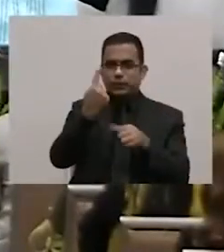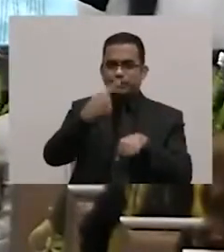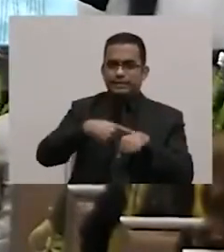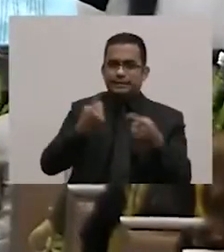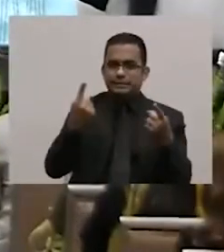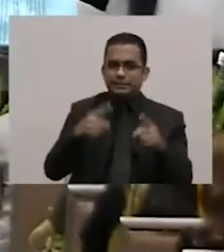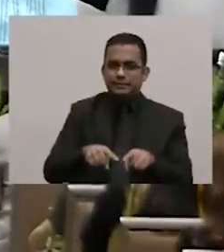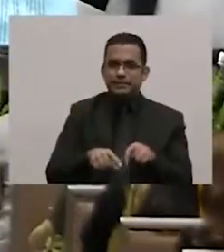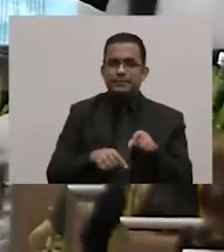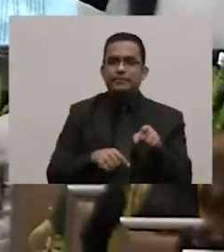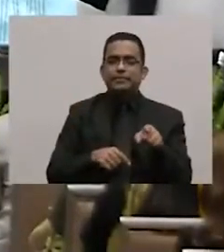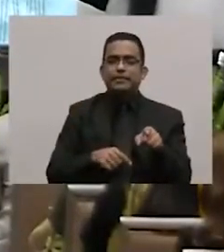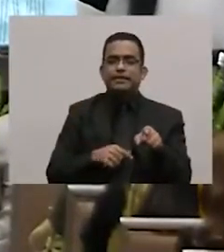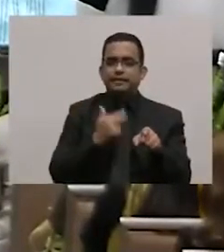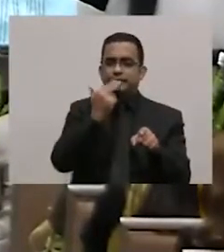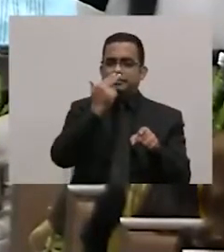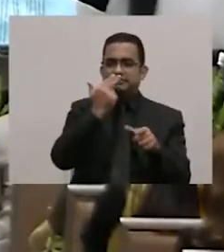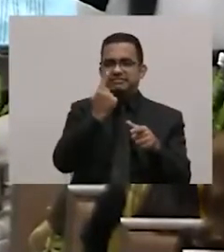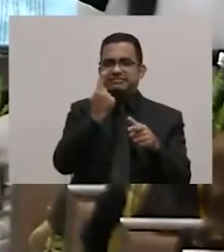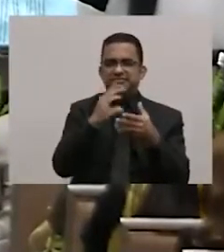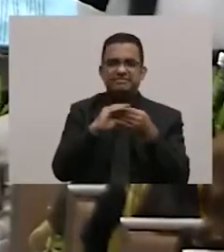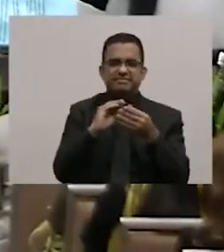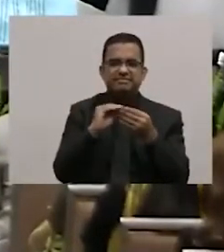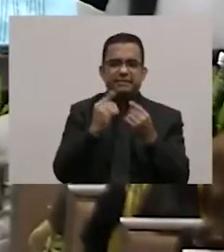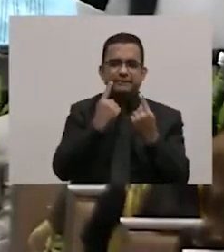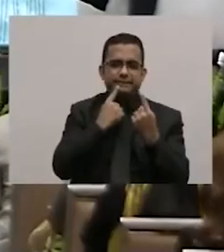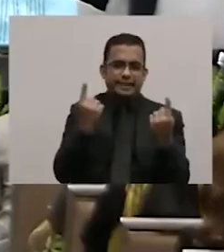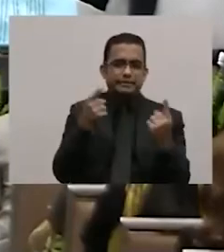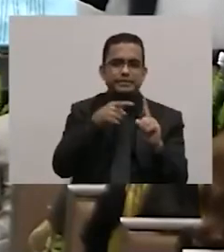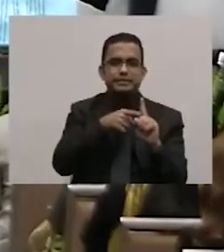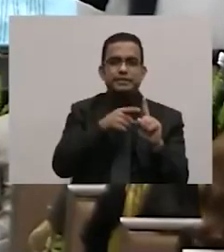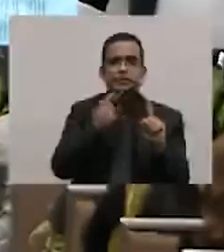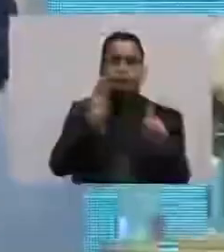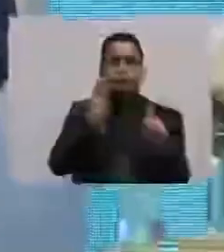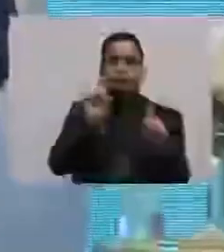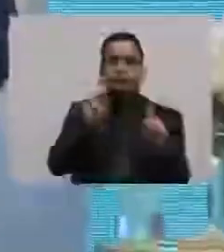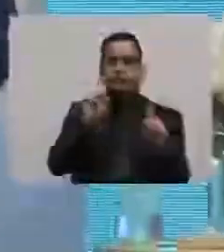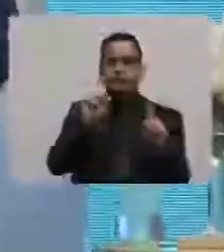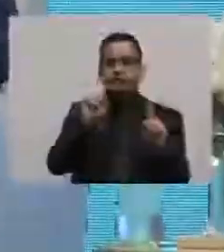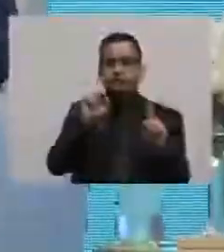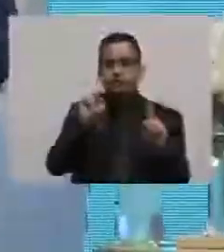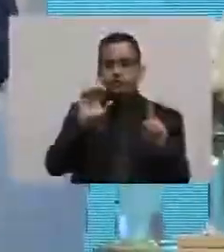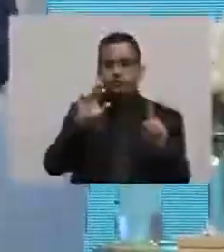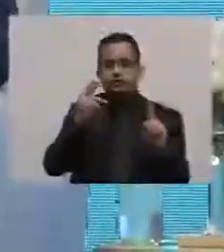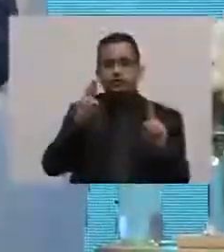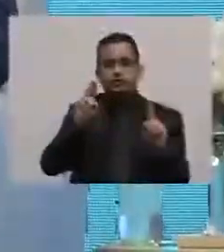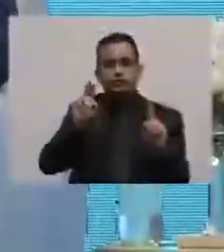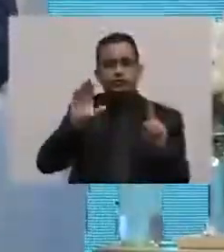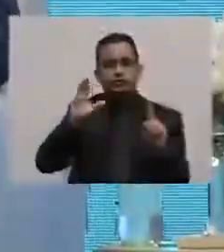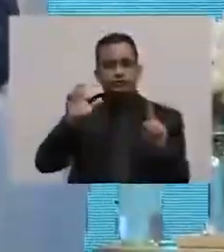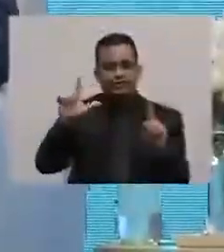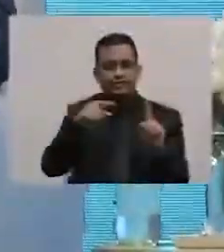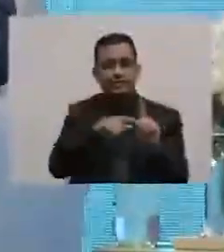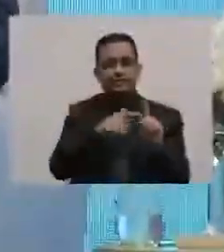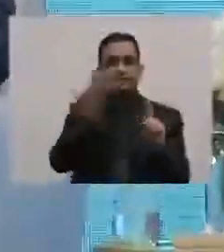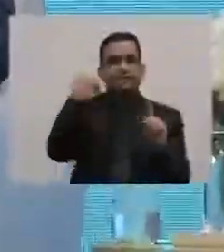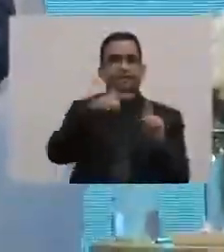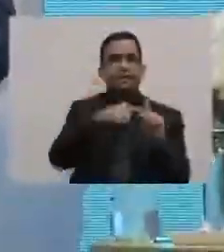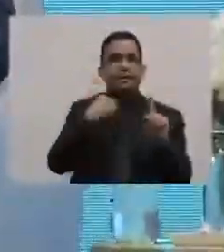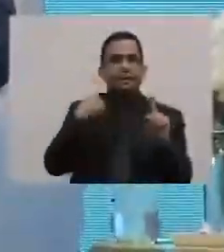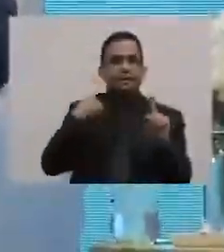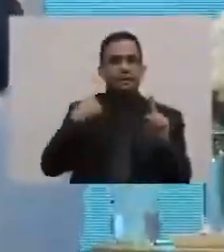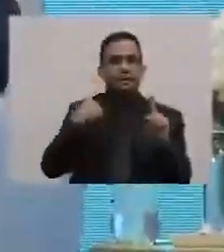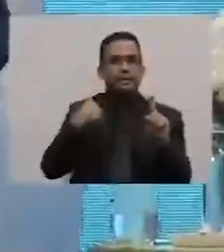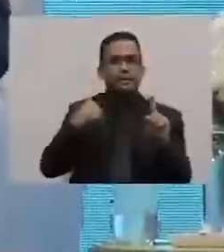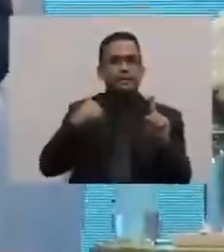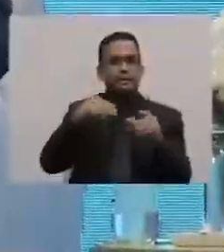una anécdota histórica famosa con un personaje, con Winston Churchill. Siendo Winston Churchill ministro de